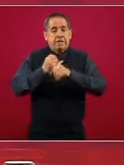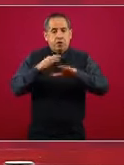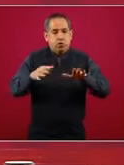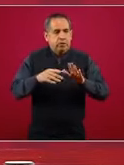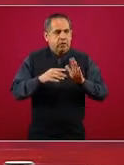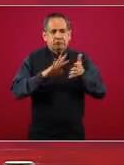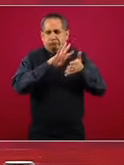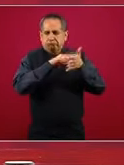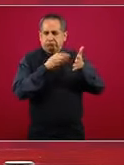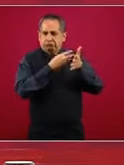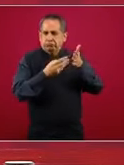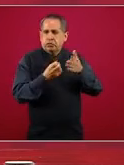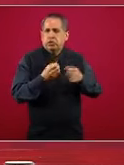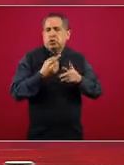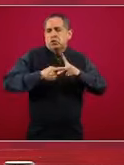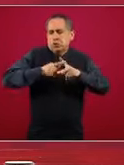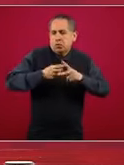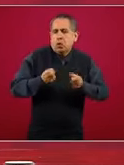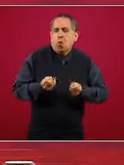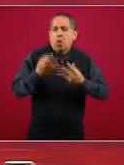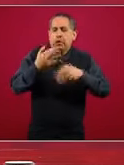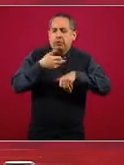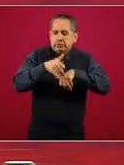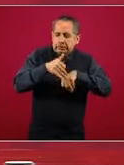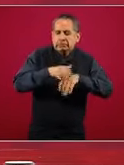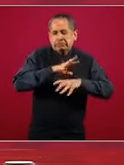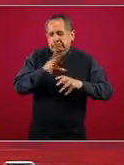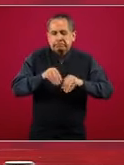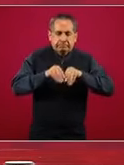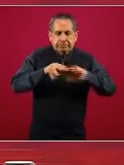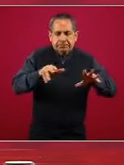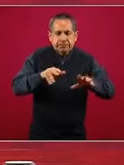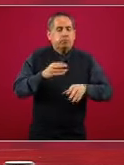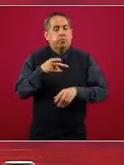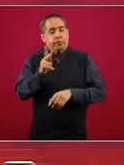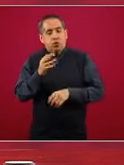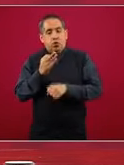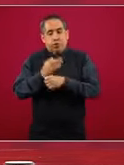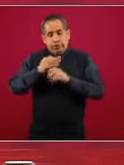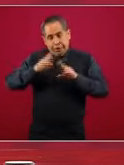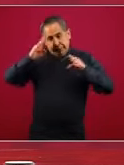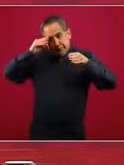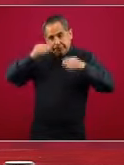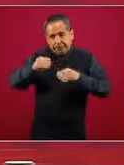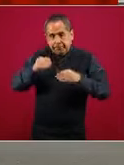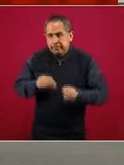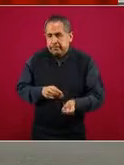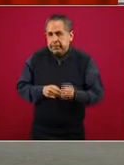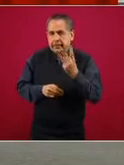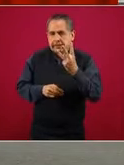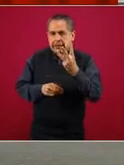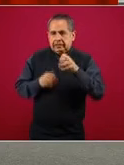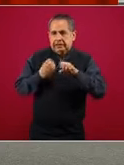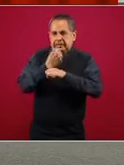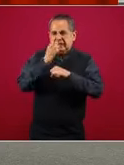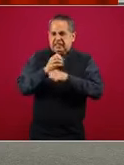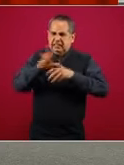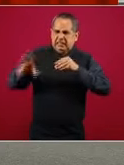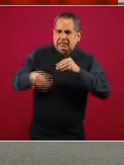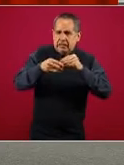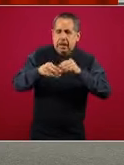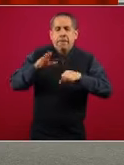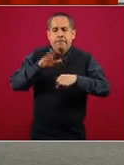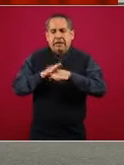técnico con los componentes diarios y nos vamos a enfocar a 3 estados. Vamos a incluir ya